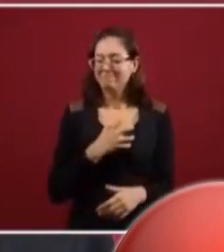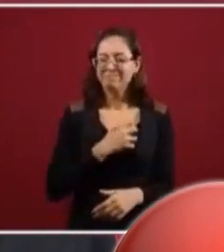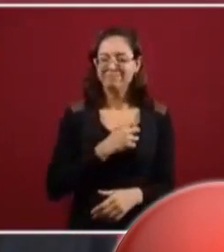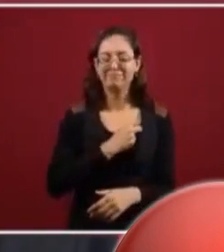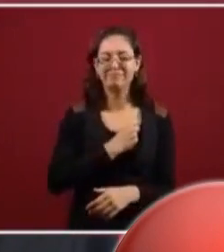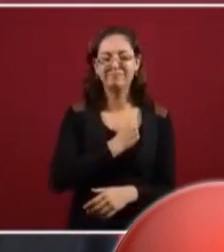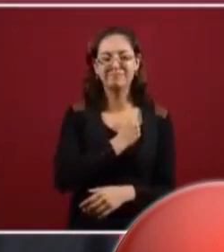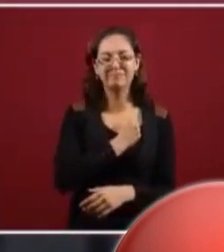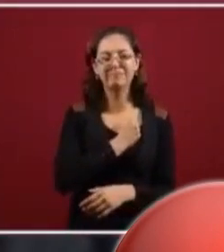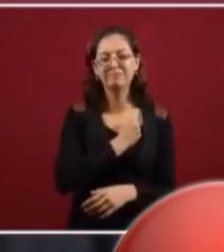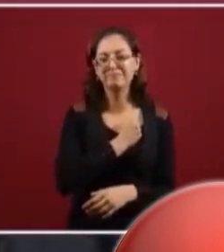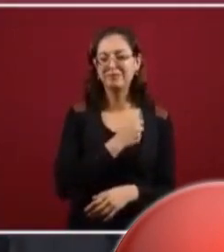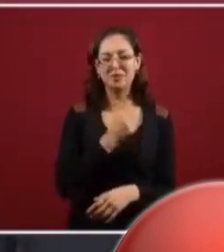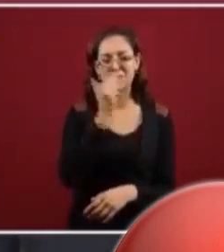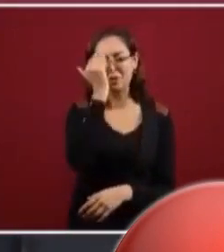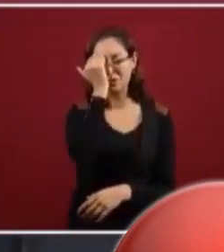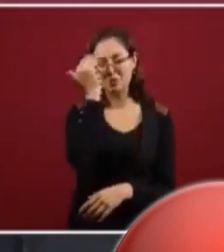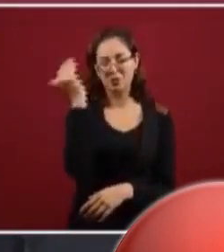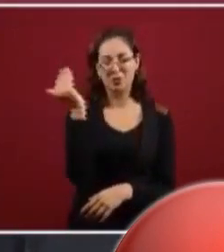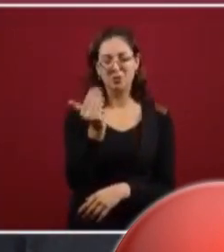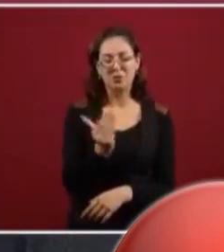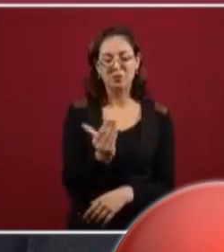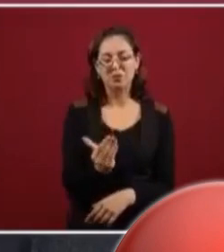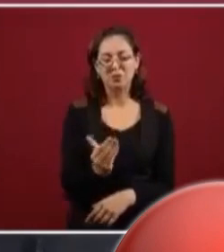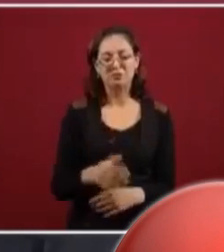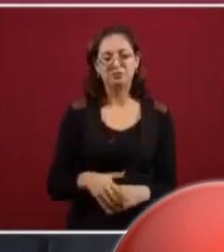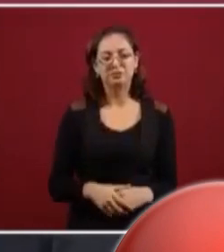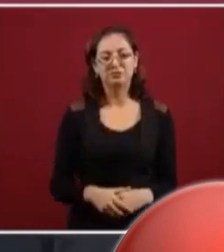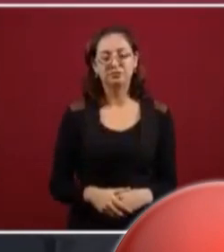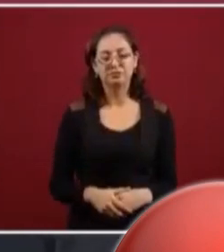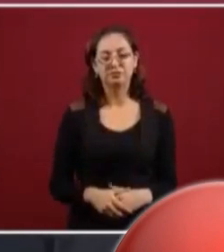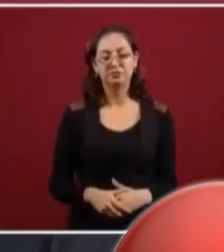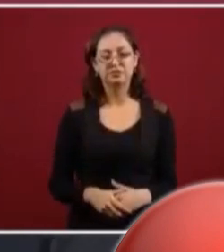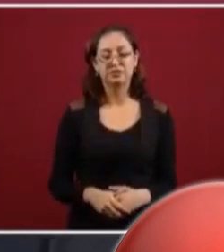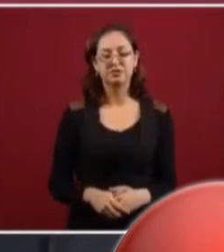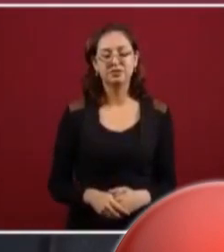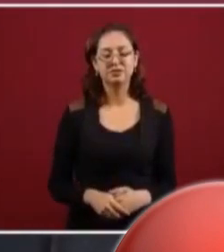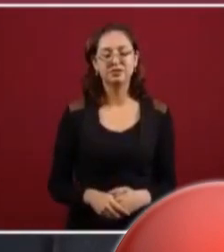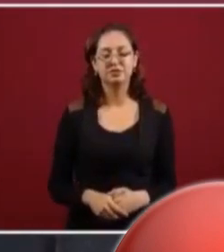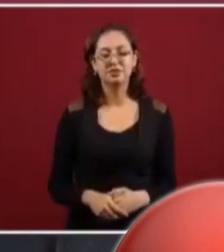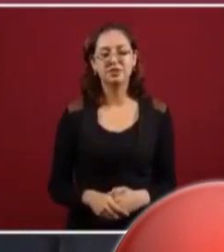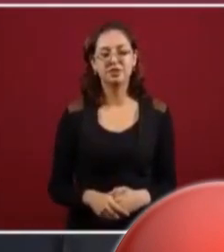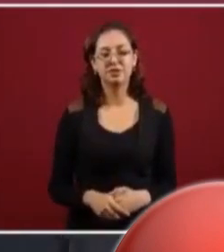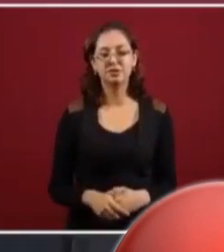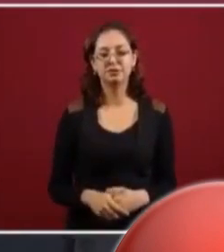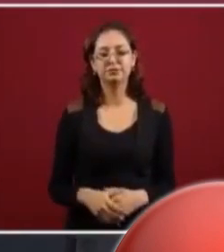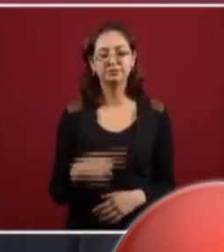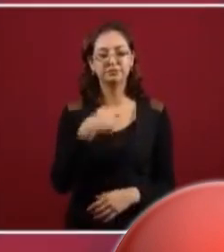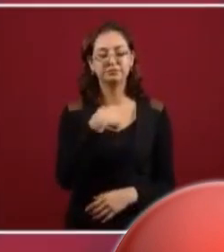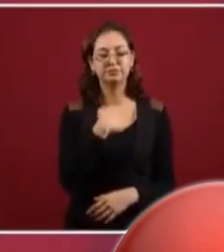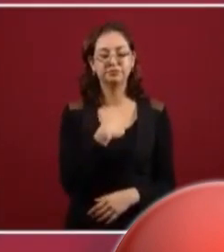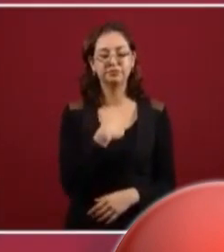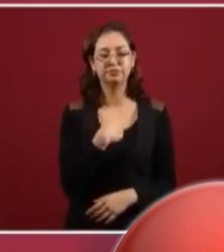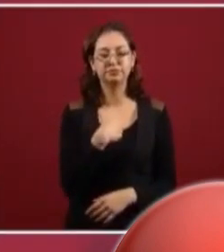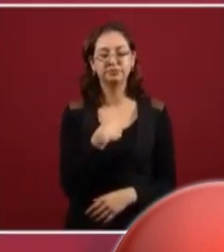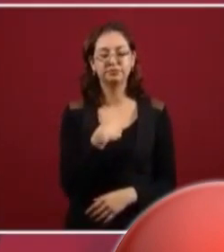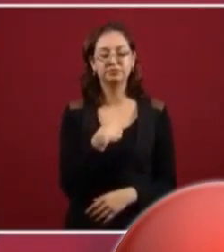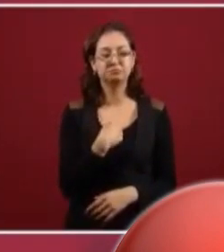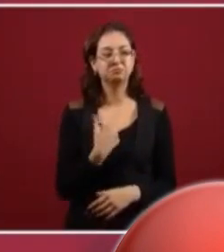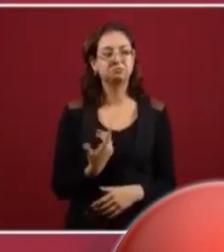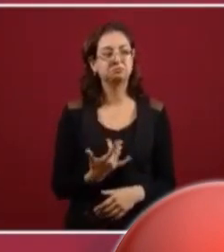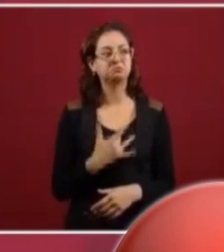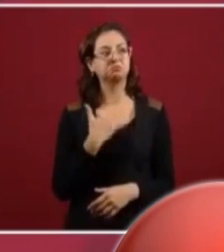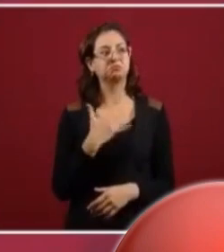es terrible. Entonces, yo no diría que